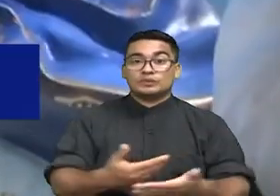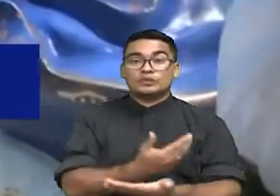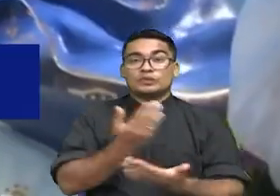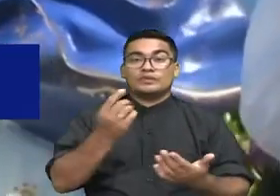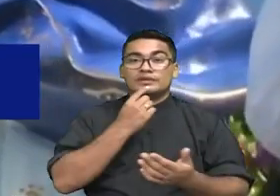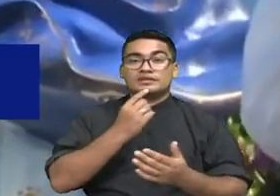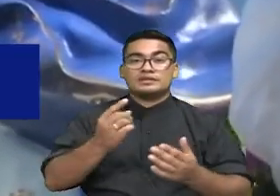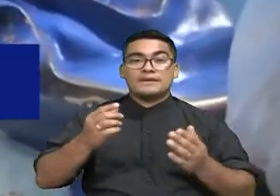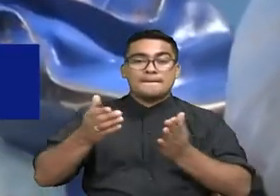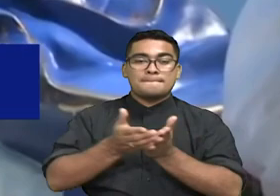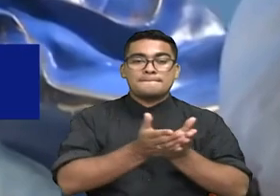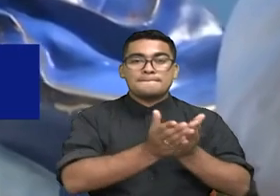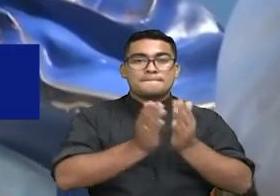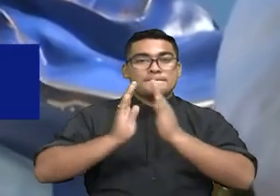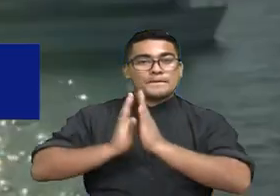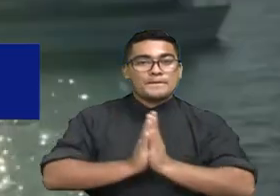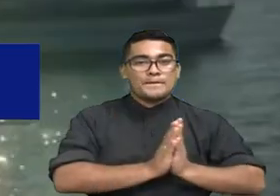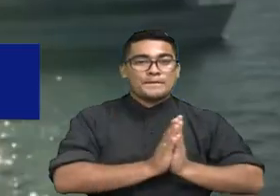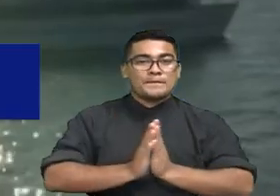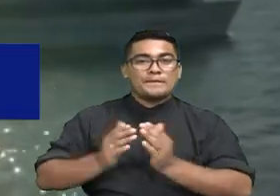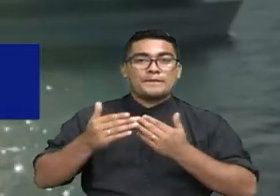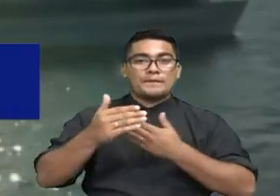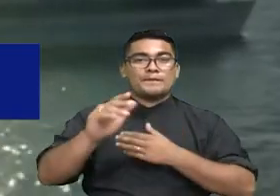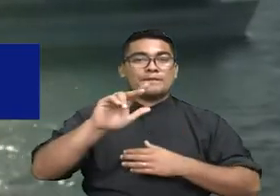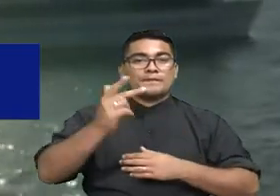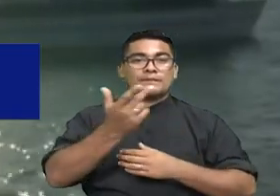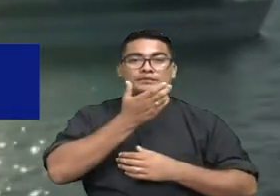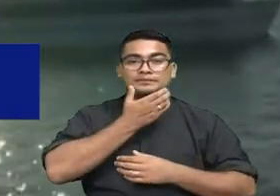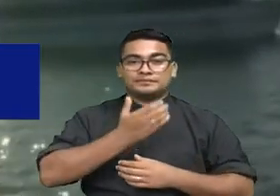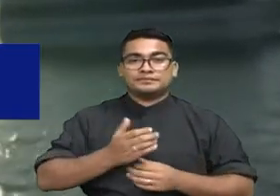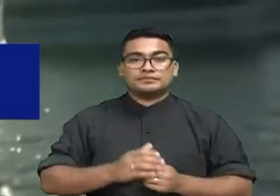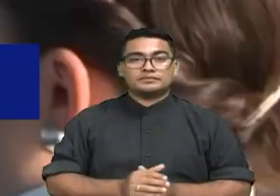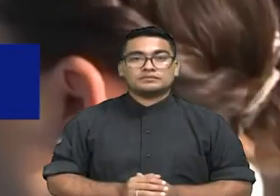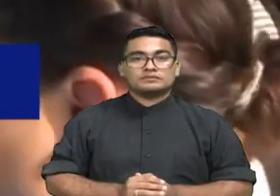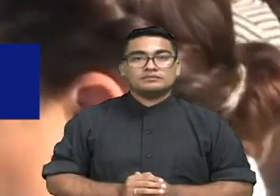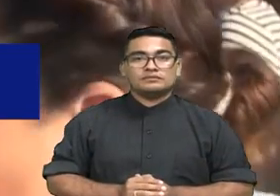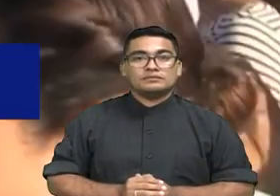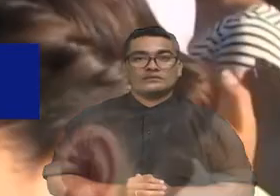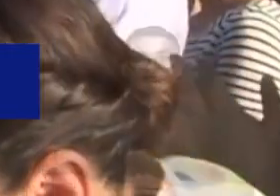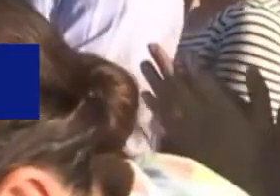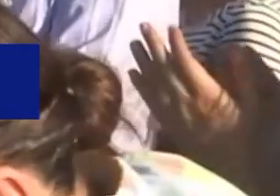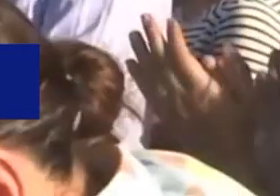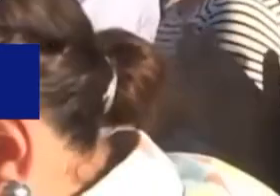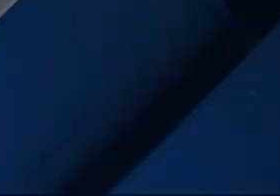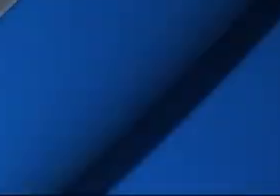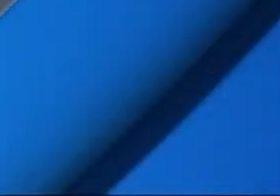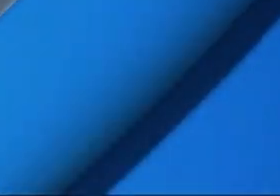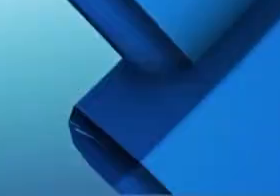de la Purísima Acuática para este 8 de diciembre.